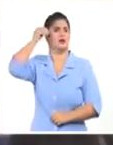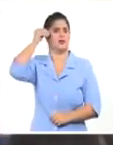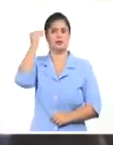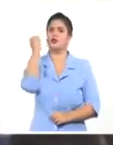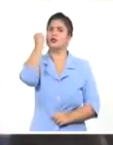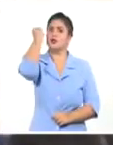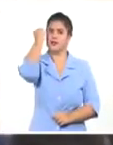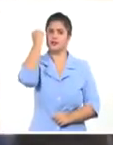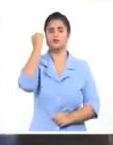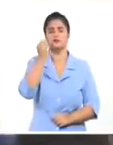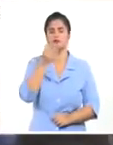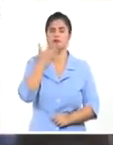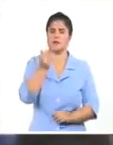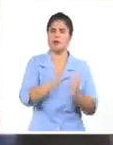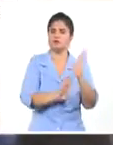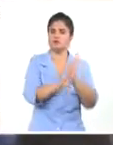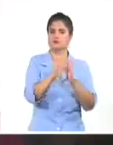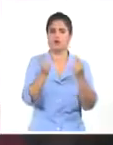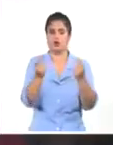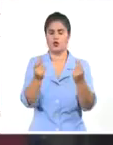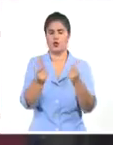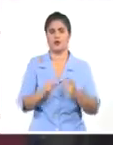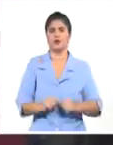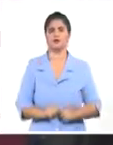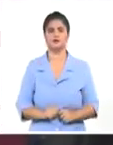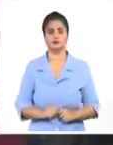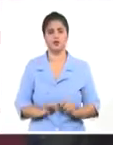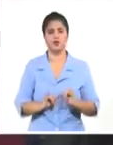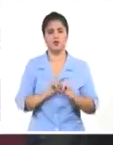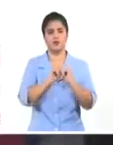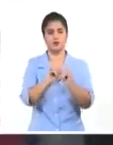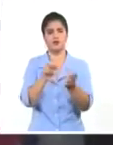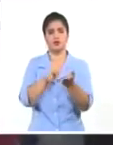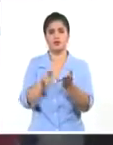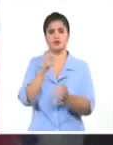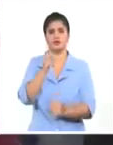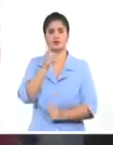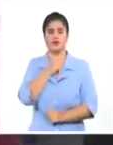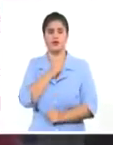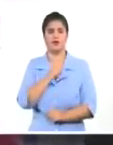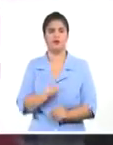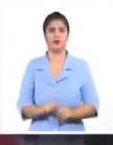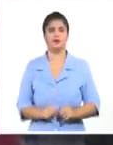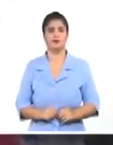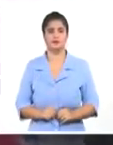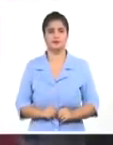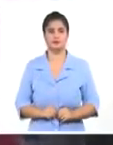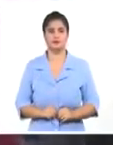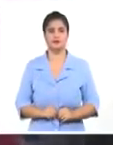el éxito de la empresa estatal socialista. En Ciego de Ávila, Kenia López Martínez, Sistema Informativo de la Televisión Cubana.